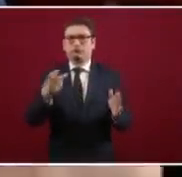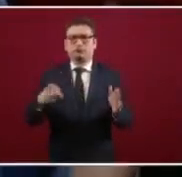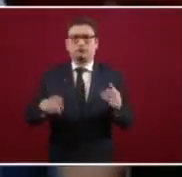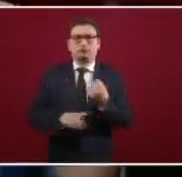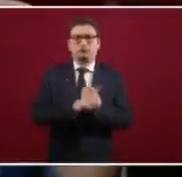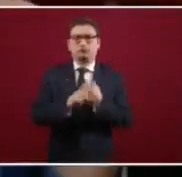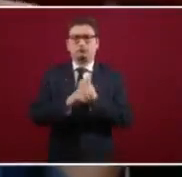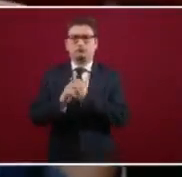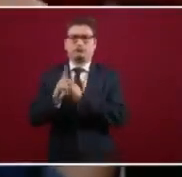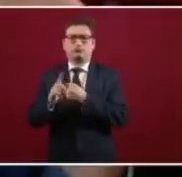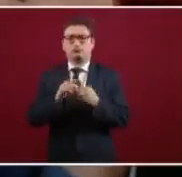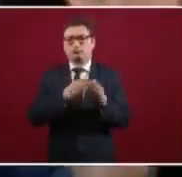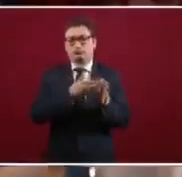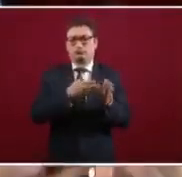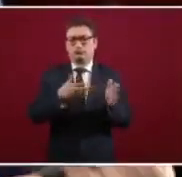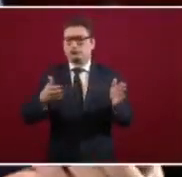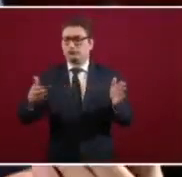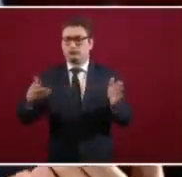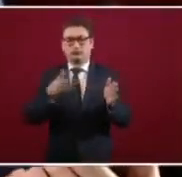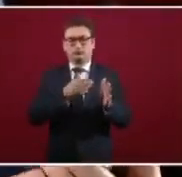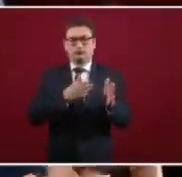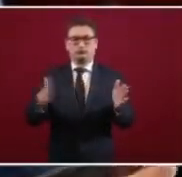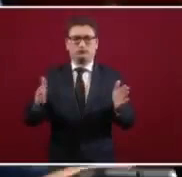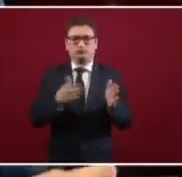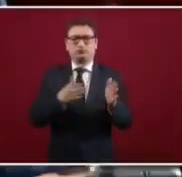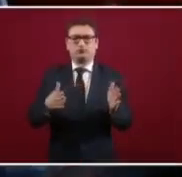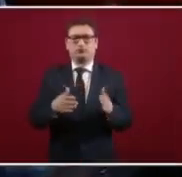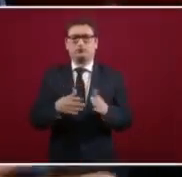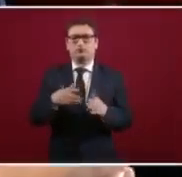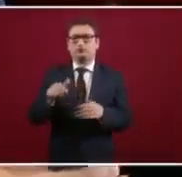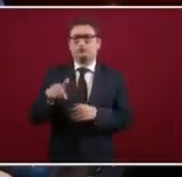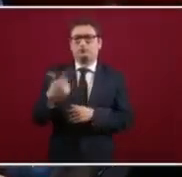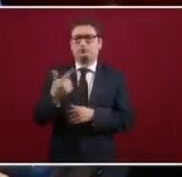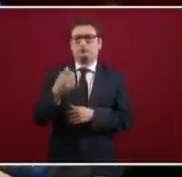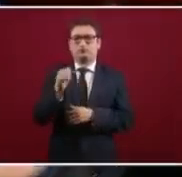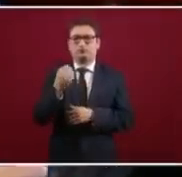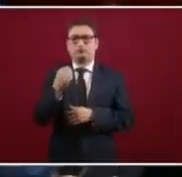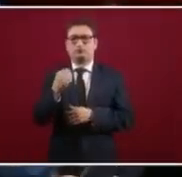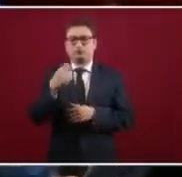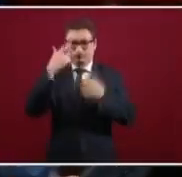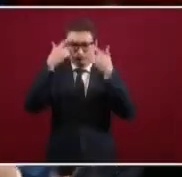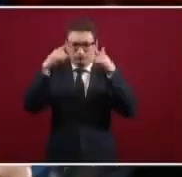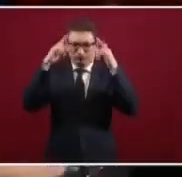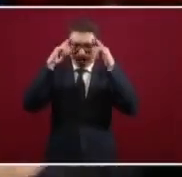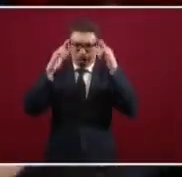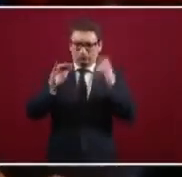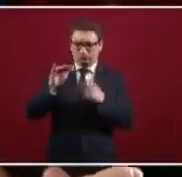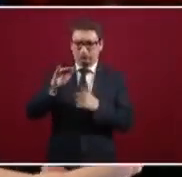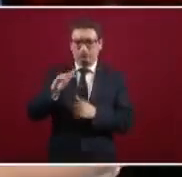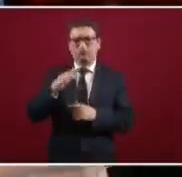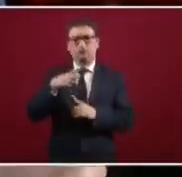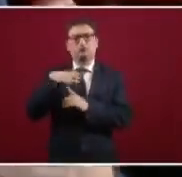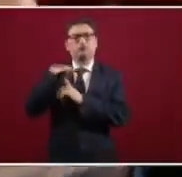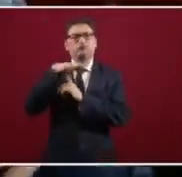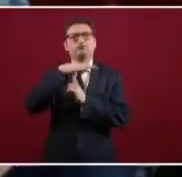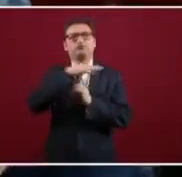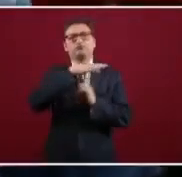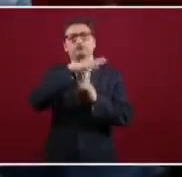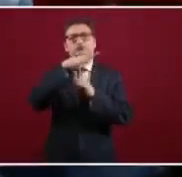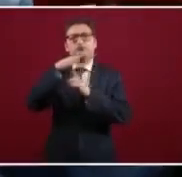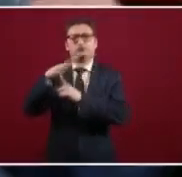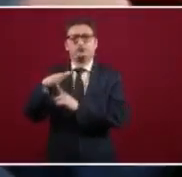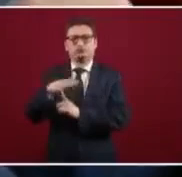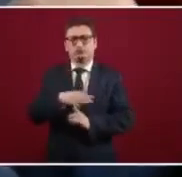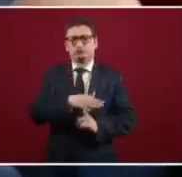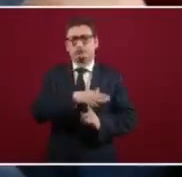cuando sucede todo esto el 12 de septiembre almirante ojeda se usó un helicóptero de la marina